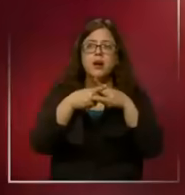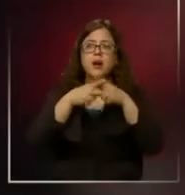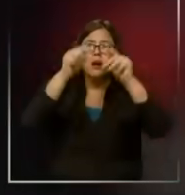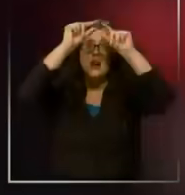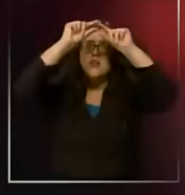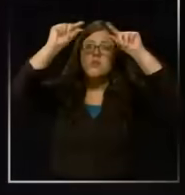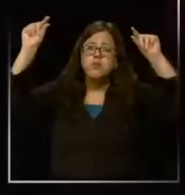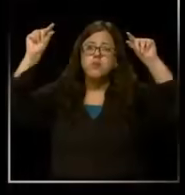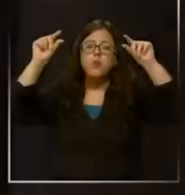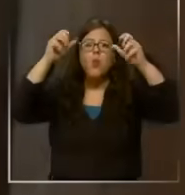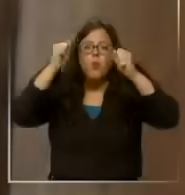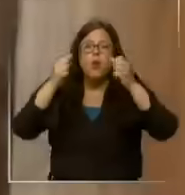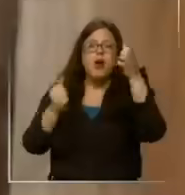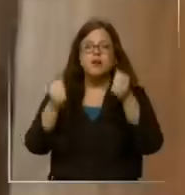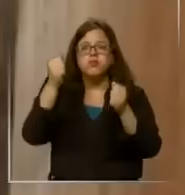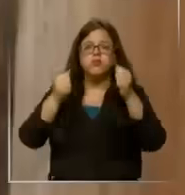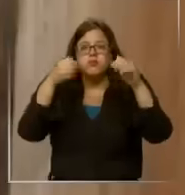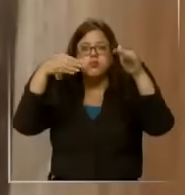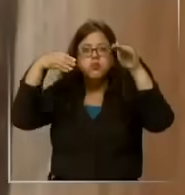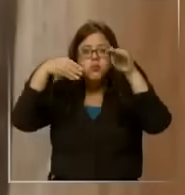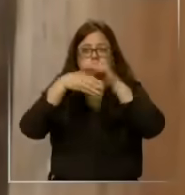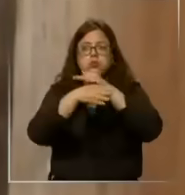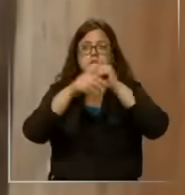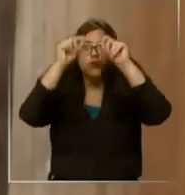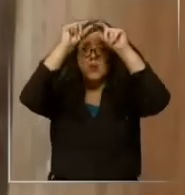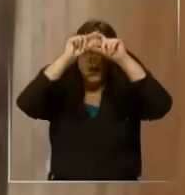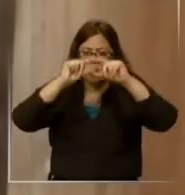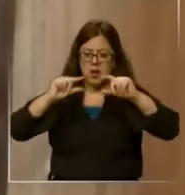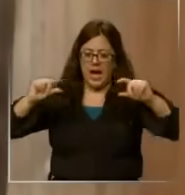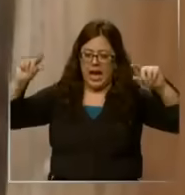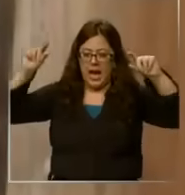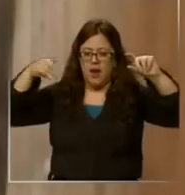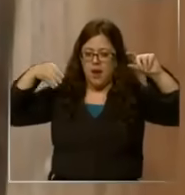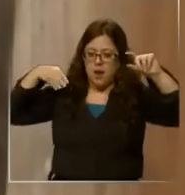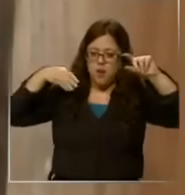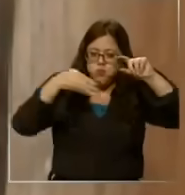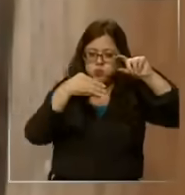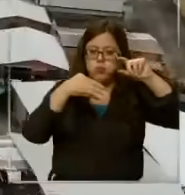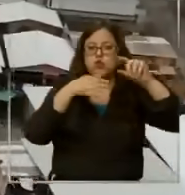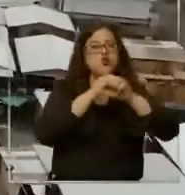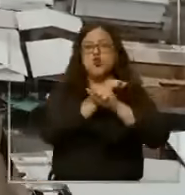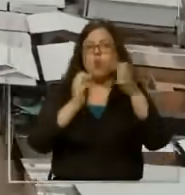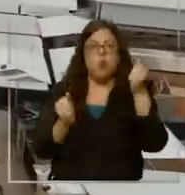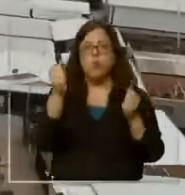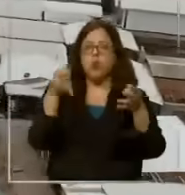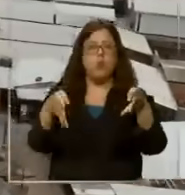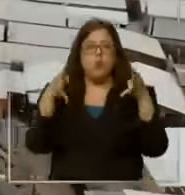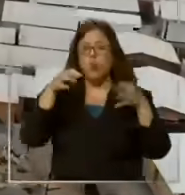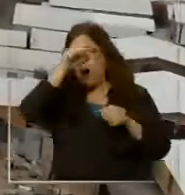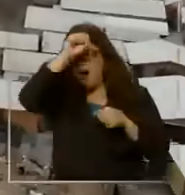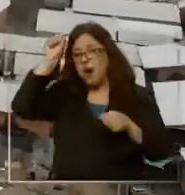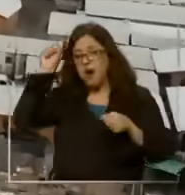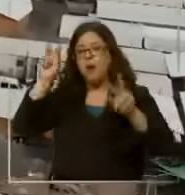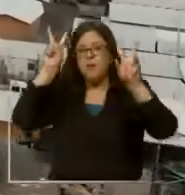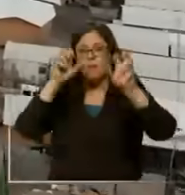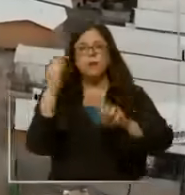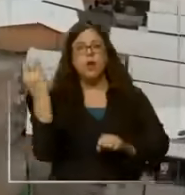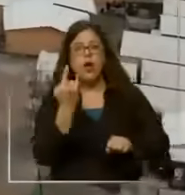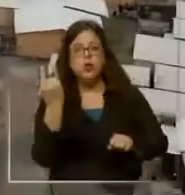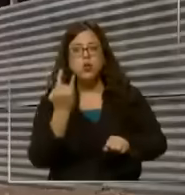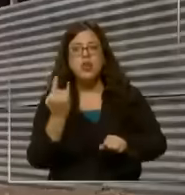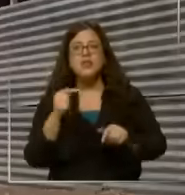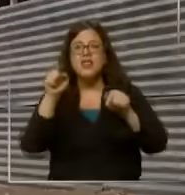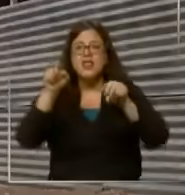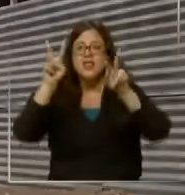para que puedan pasar. La baja altura de los cables eléctricos impide el acceso del carro de bomberos para atender emergencias.